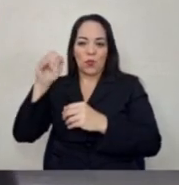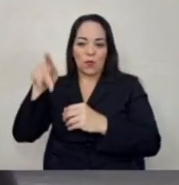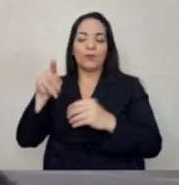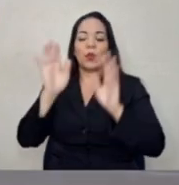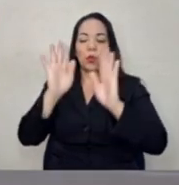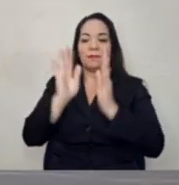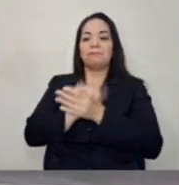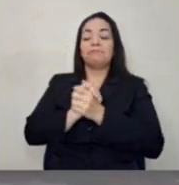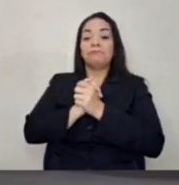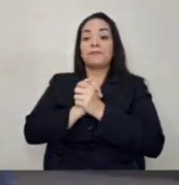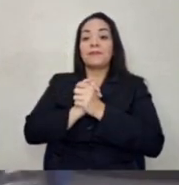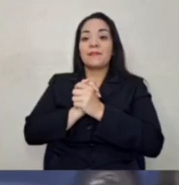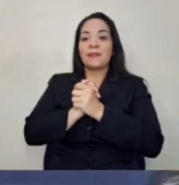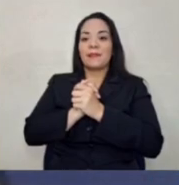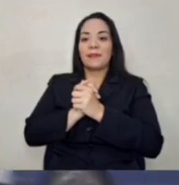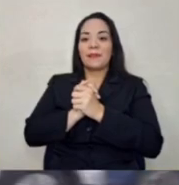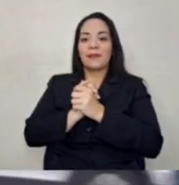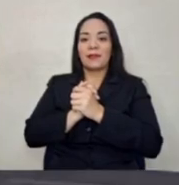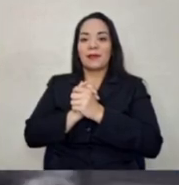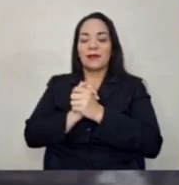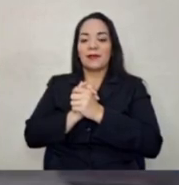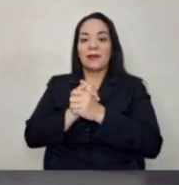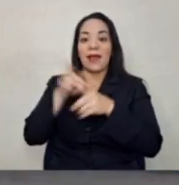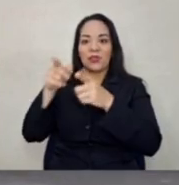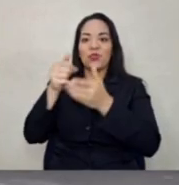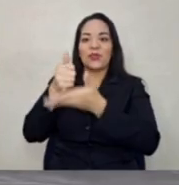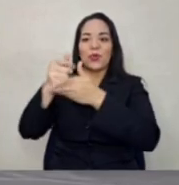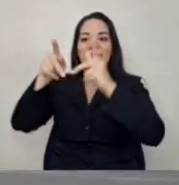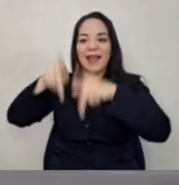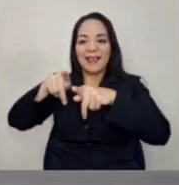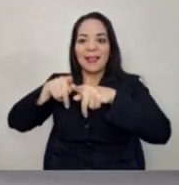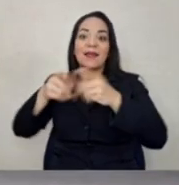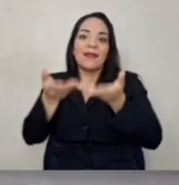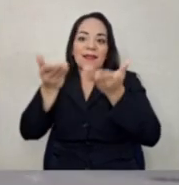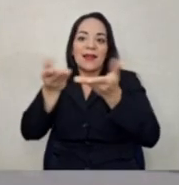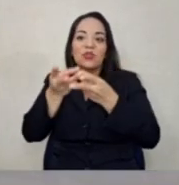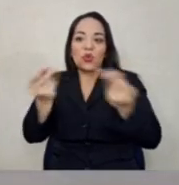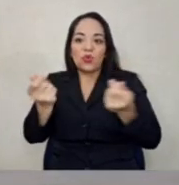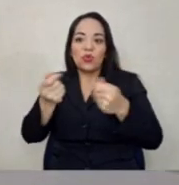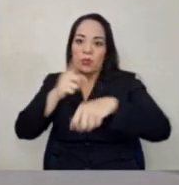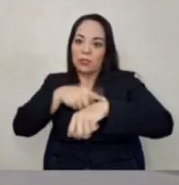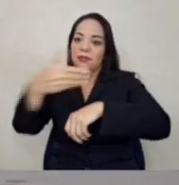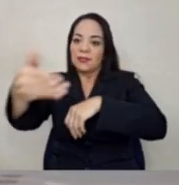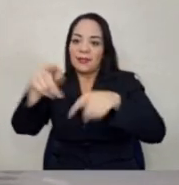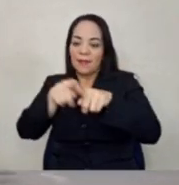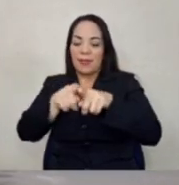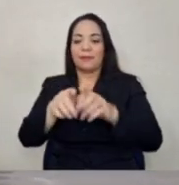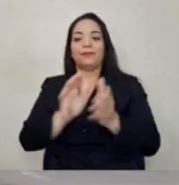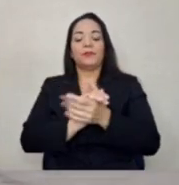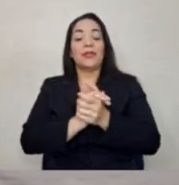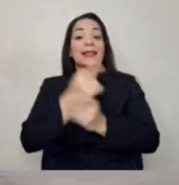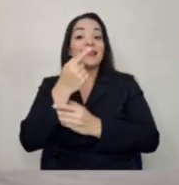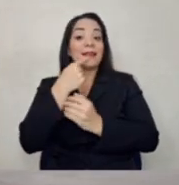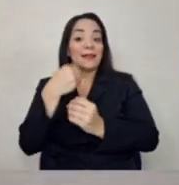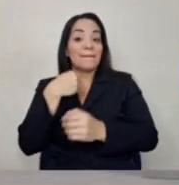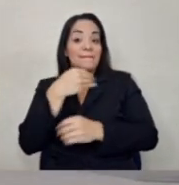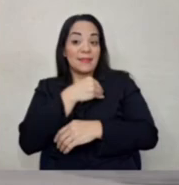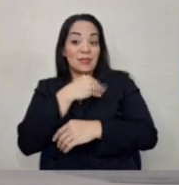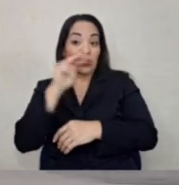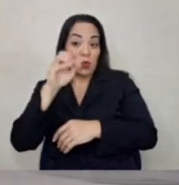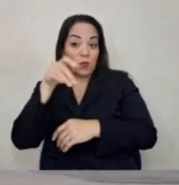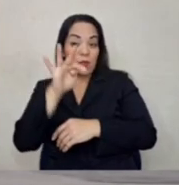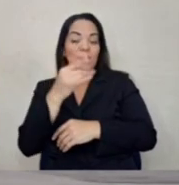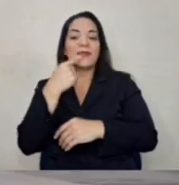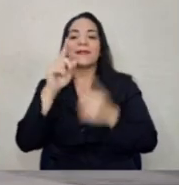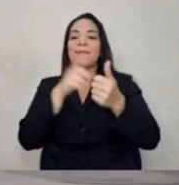decíamos, está ayudando a la gente, pero hay que darle soluciones ya duraderas. Varias cosas. Número uno, la idea es que